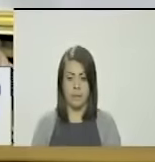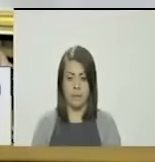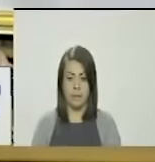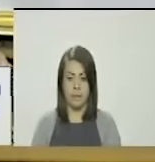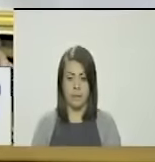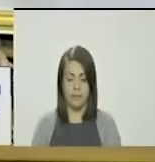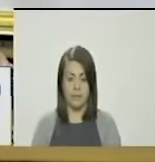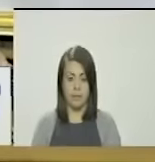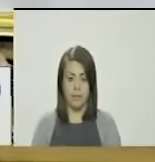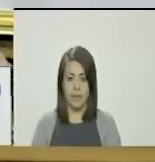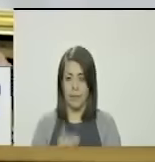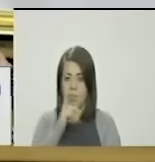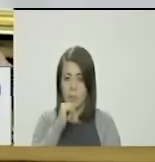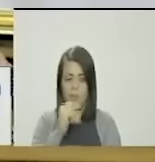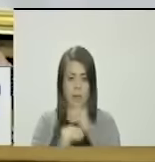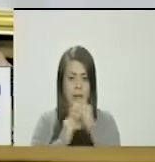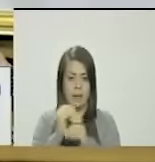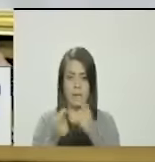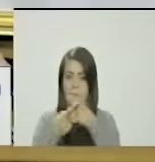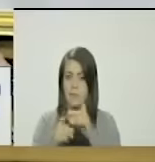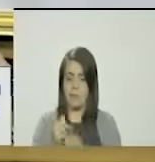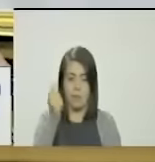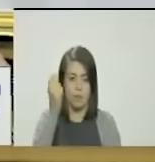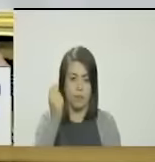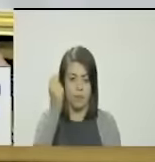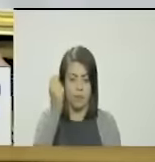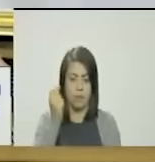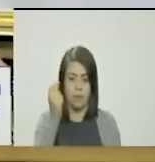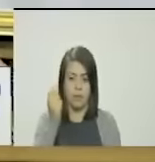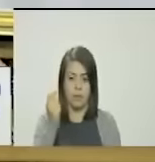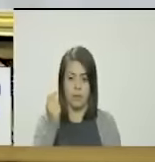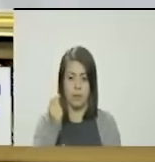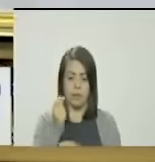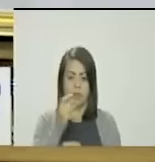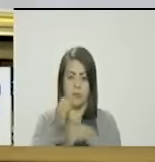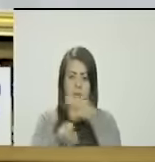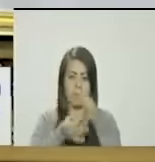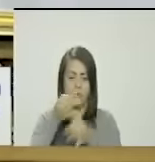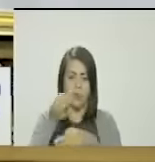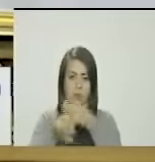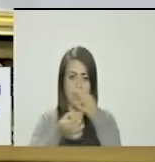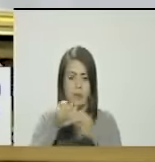No tenemos otro diputado anotado en el derecho de palabra.